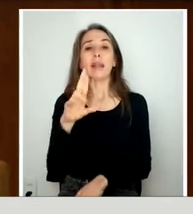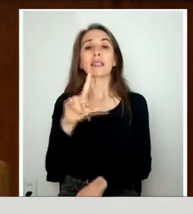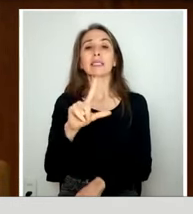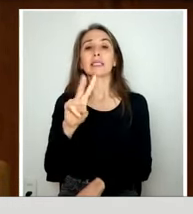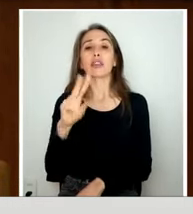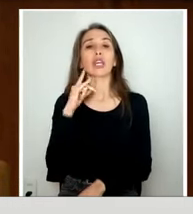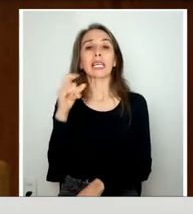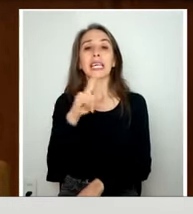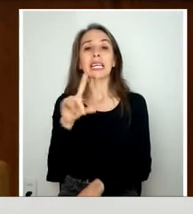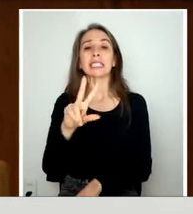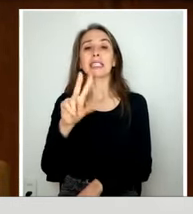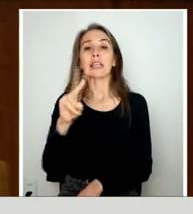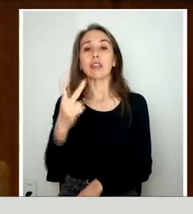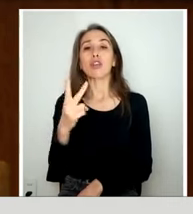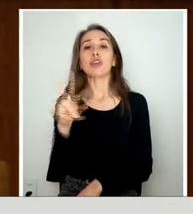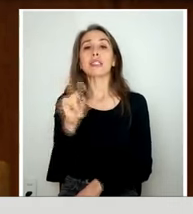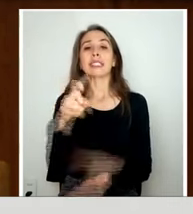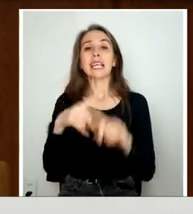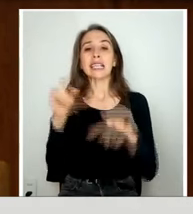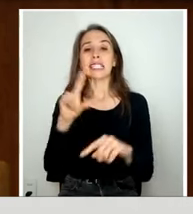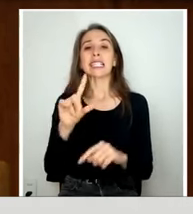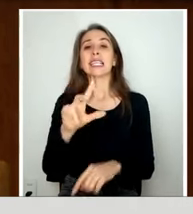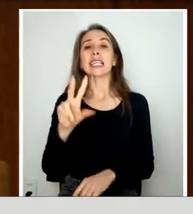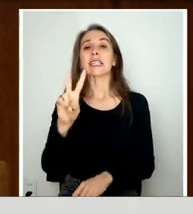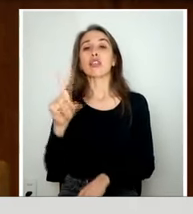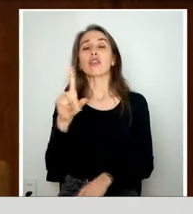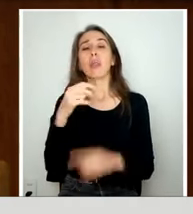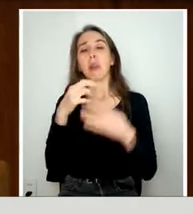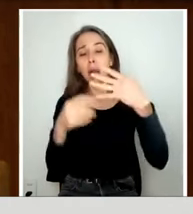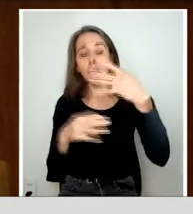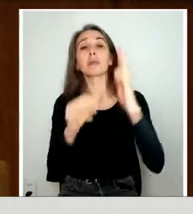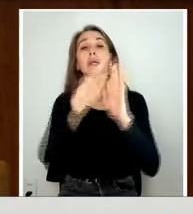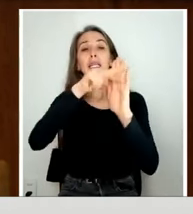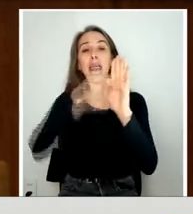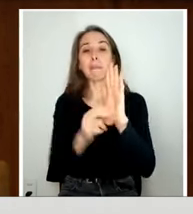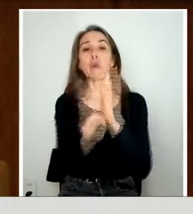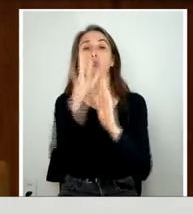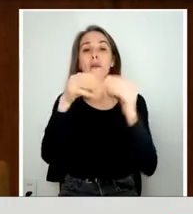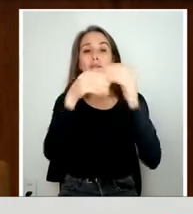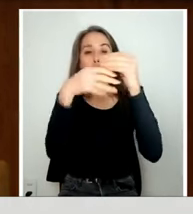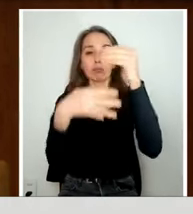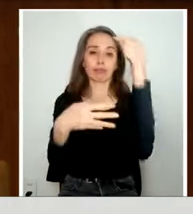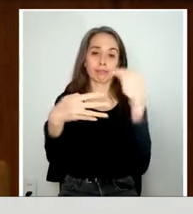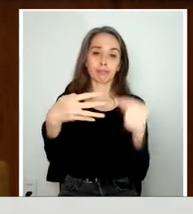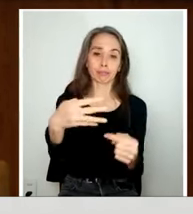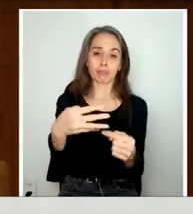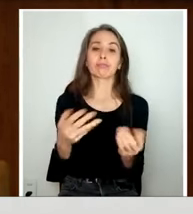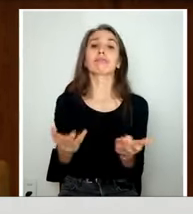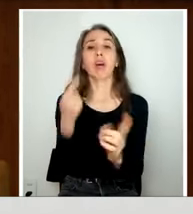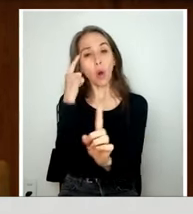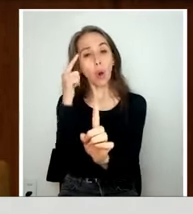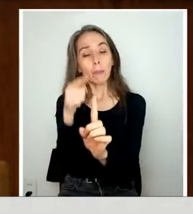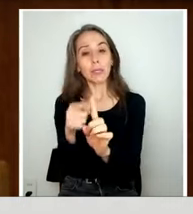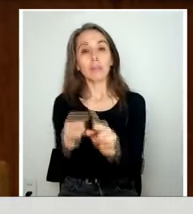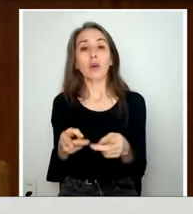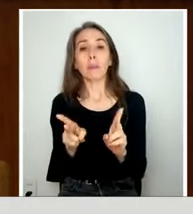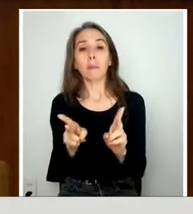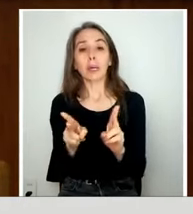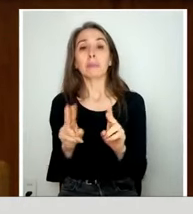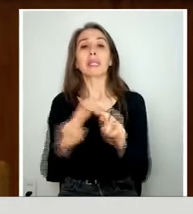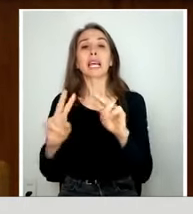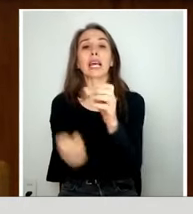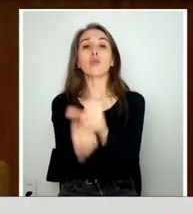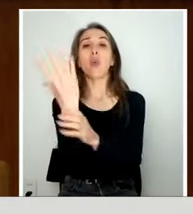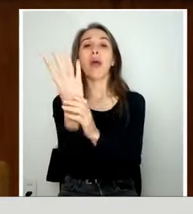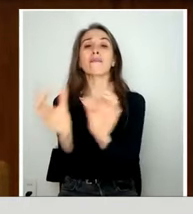sexys y 72/7 nuevos para los siguientes fines número uno habilitar la formación de una corporación de derecho privado